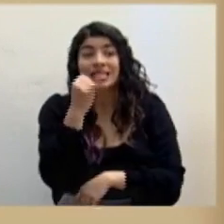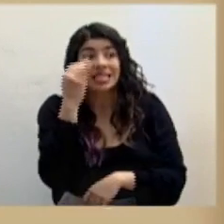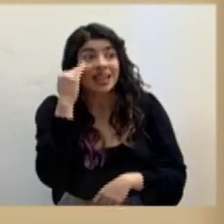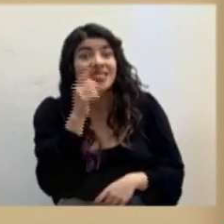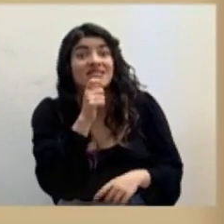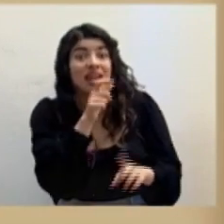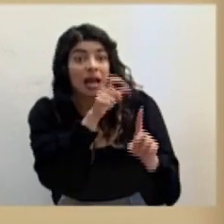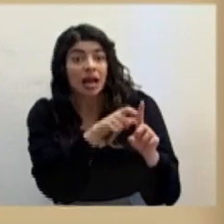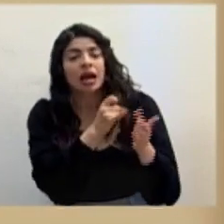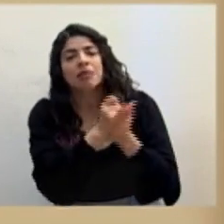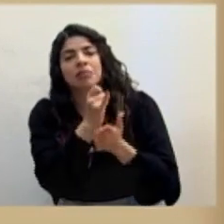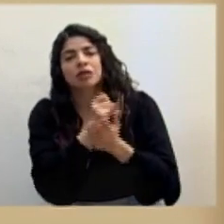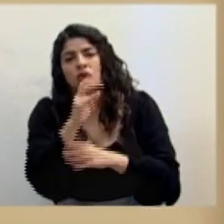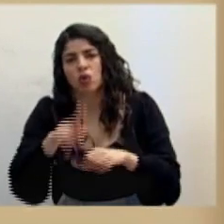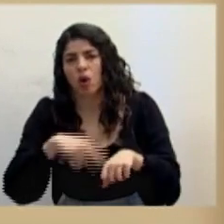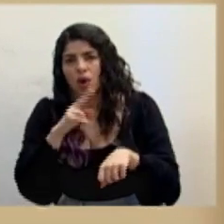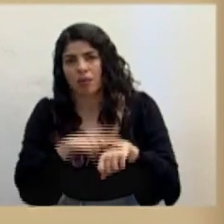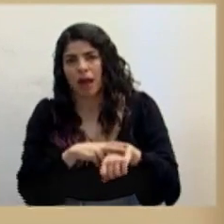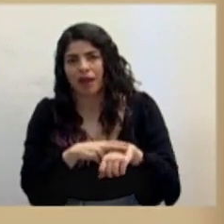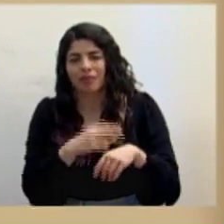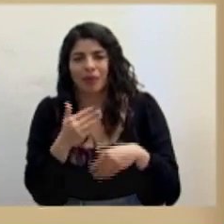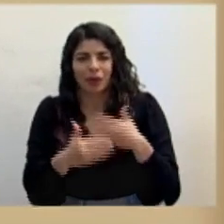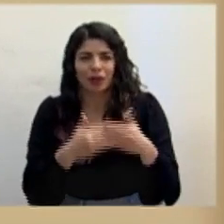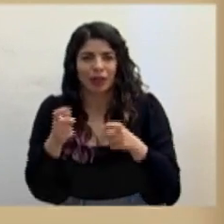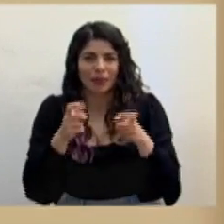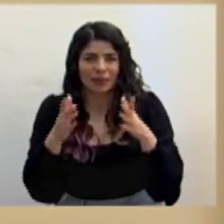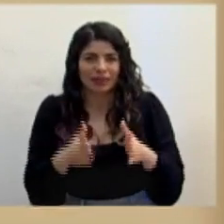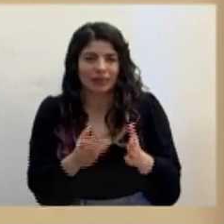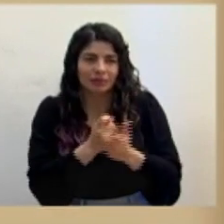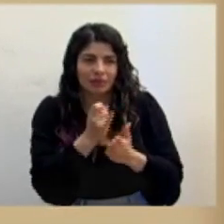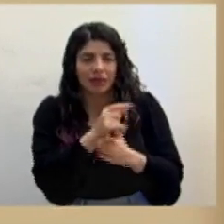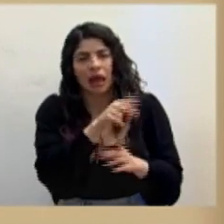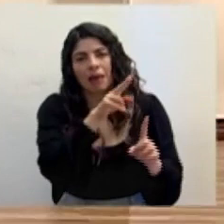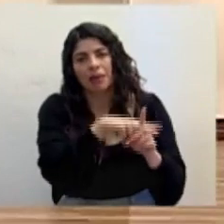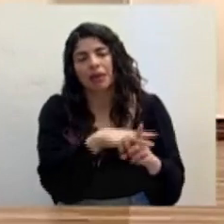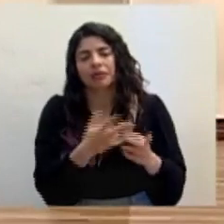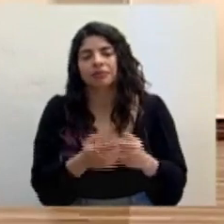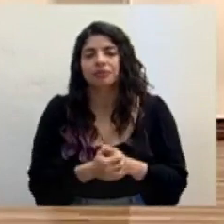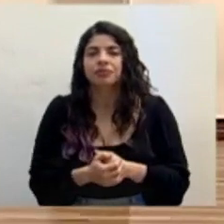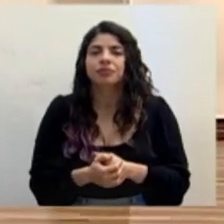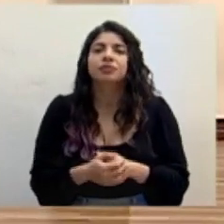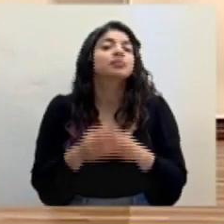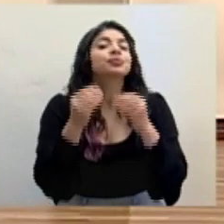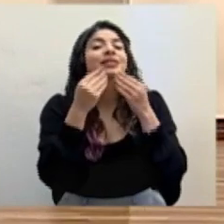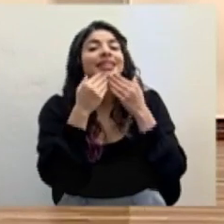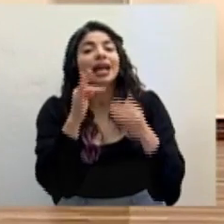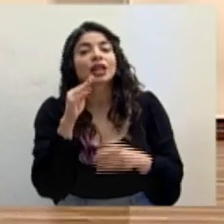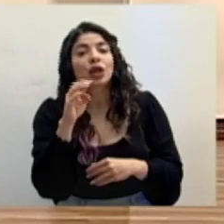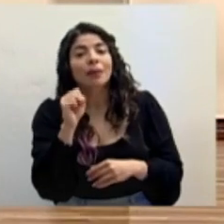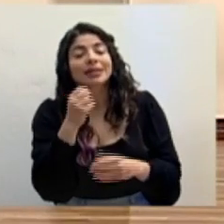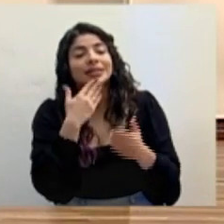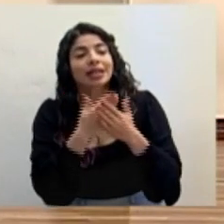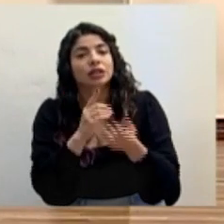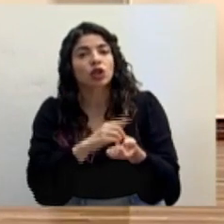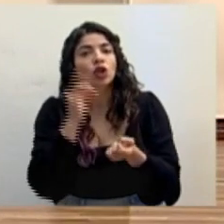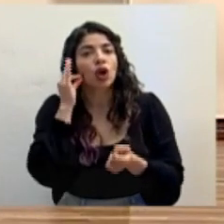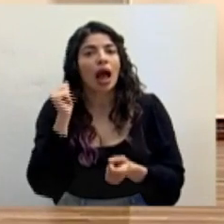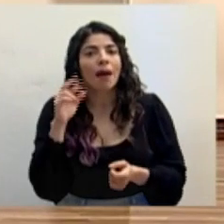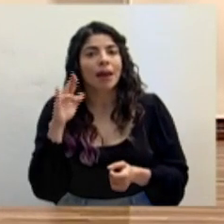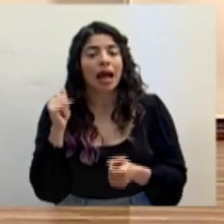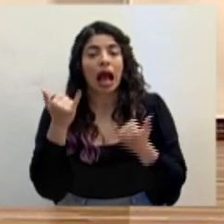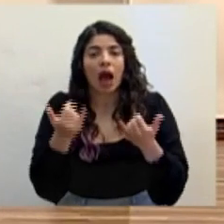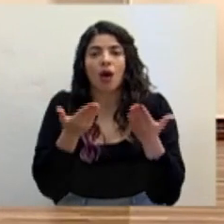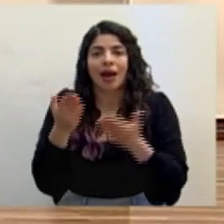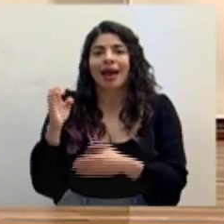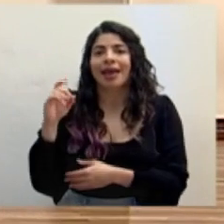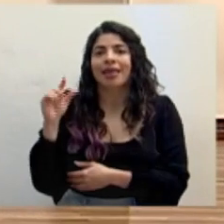hacen las investigaciones normales cuando se hace un procedimiento administrativo. Muchas gracias. Con gusto. Gracias, Tomás. Muchas gracias, doctora Abarca. Escuchamos